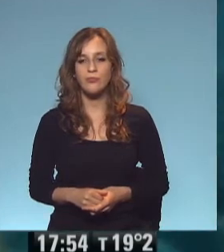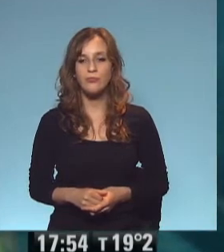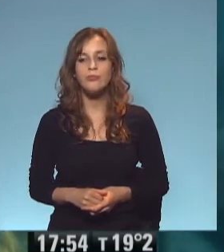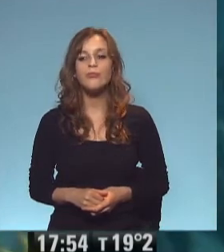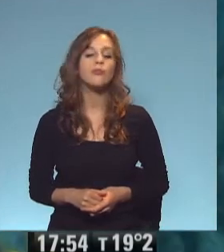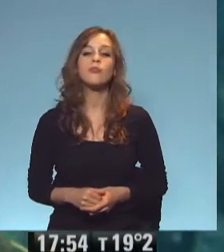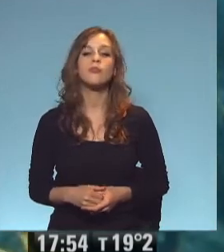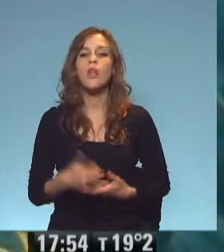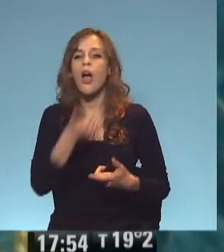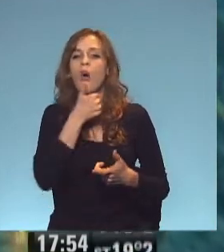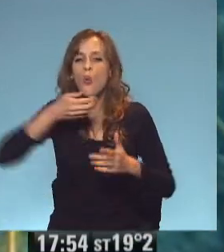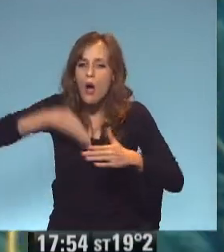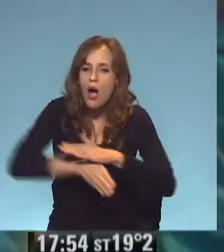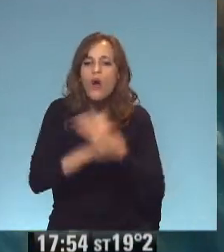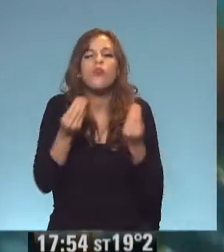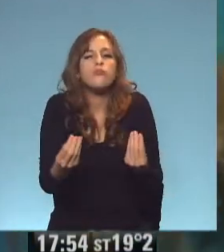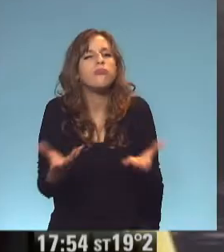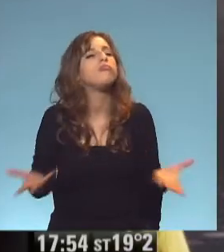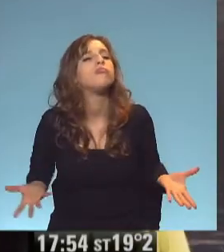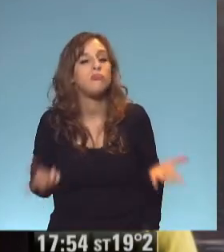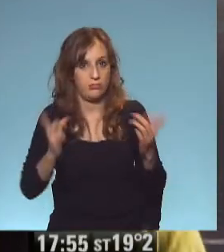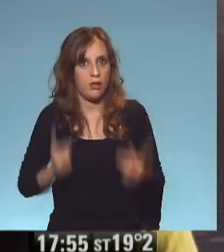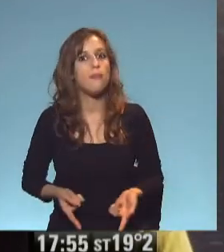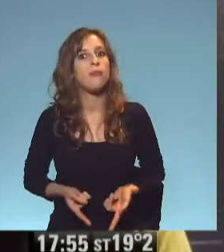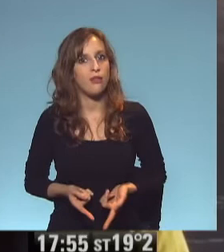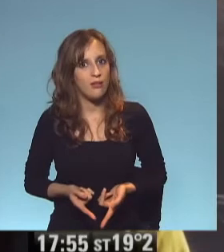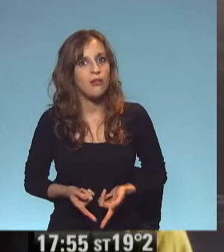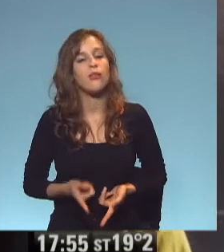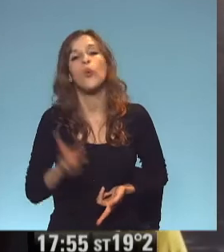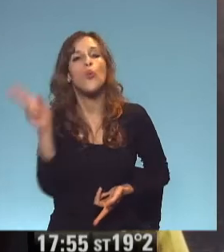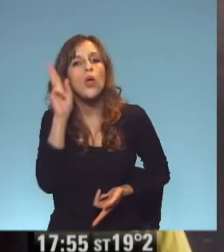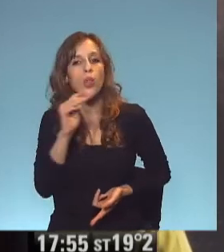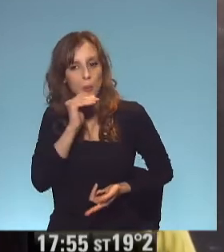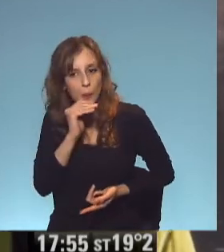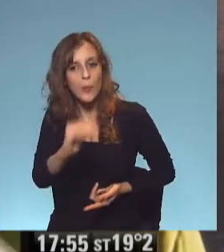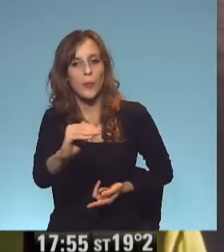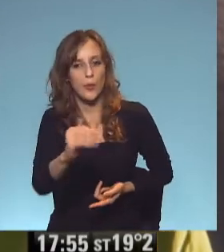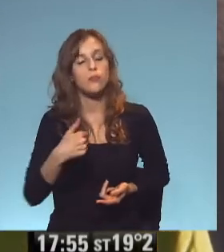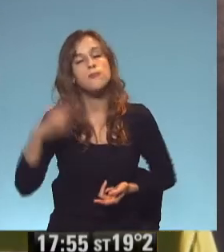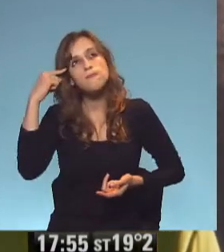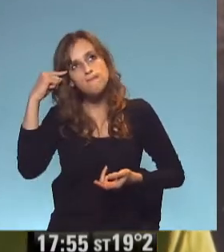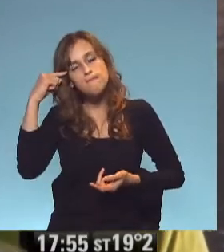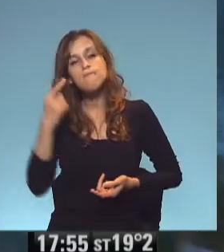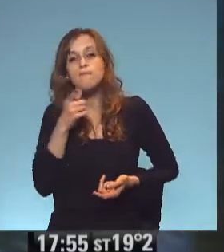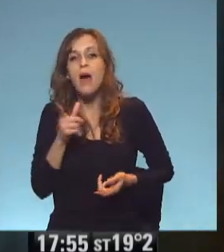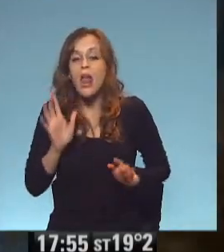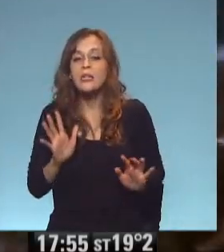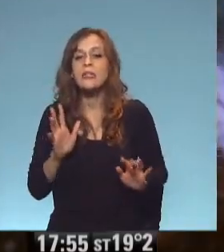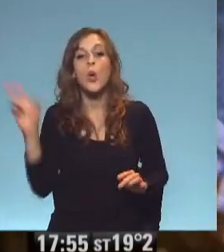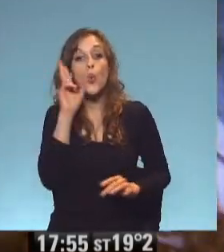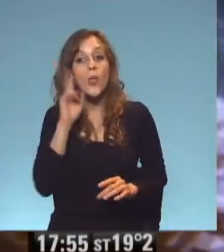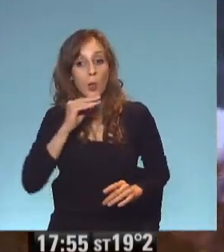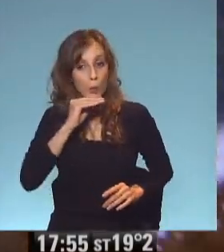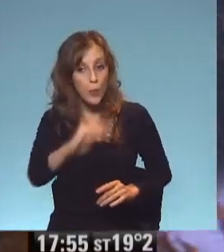¿Y en el agua? En el agua también se comunican y emiten vocalizaciones. Ahora se cree que esas vocalizaciones las hacen